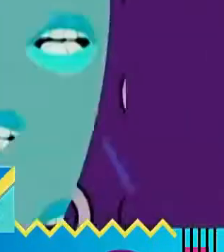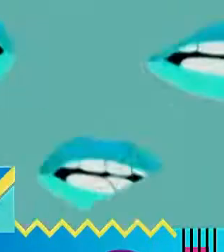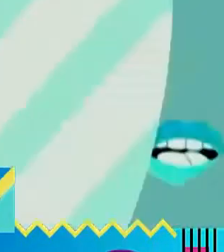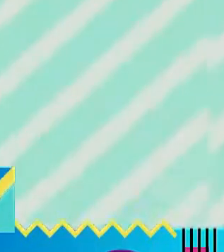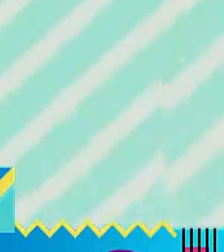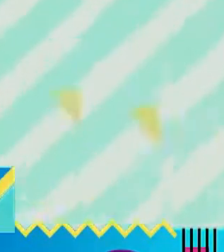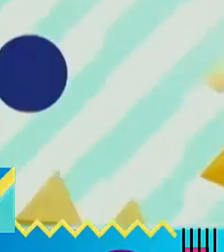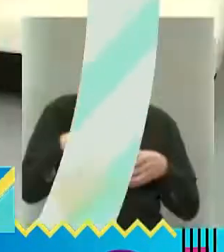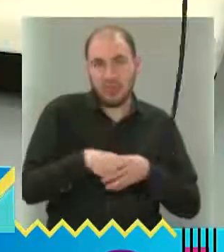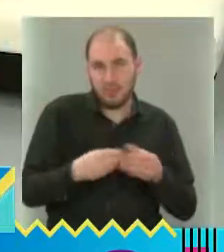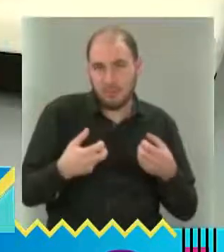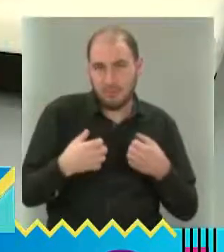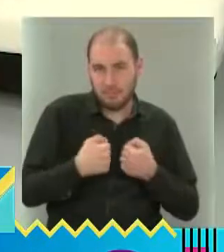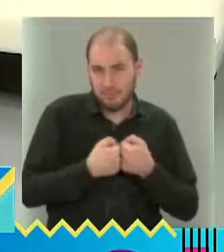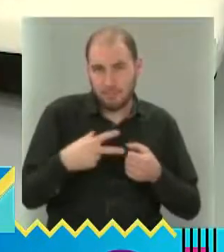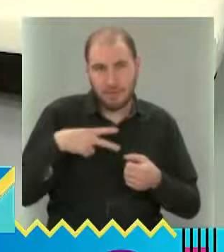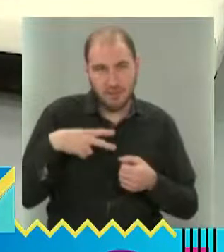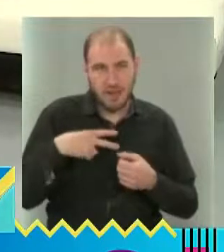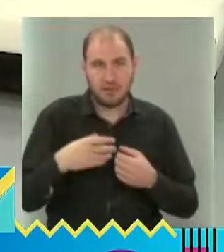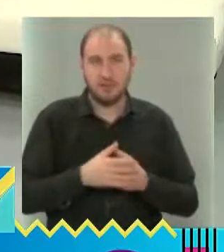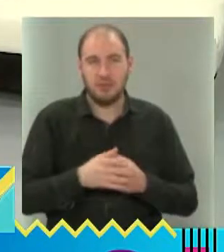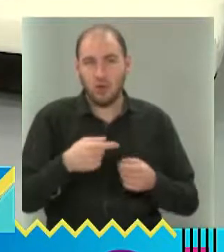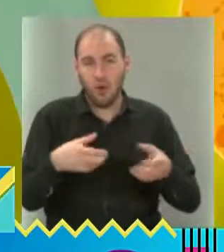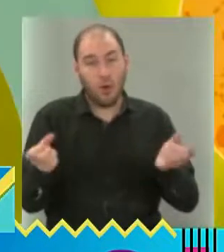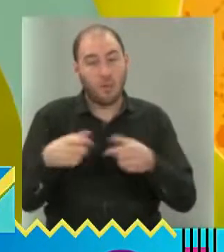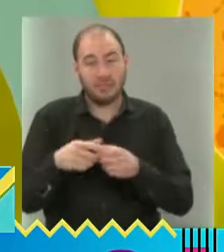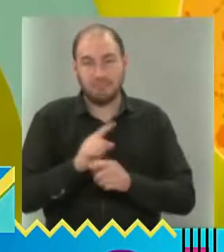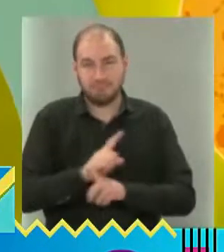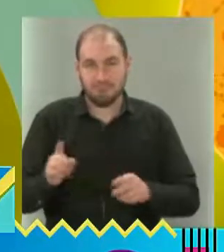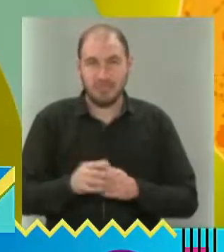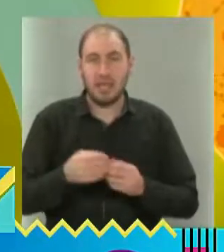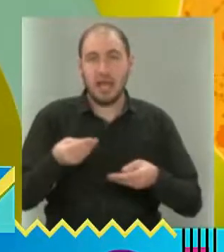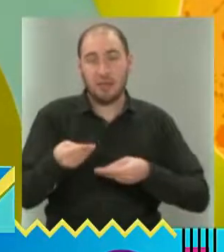adentro que en general, cada productor más hacia adentro que en la cooperativa. Bien.